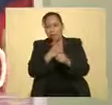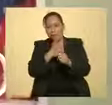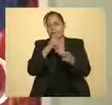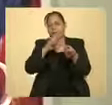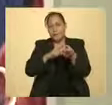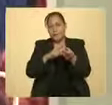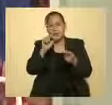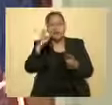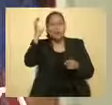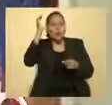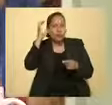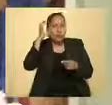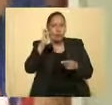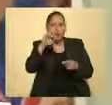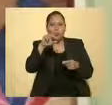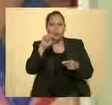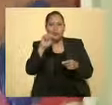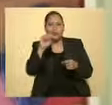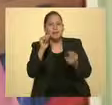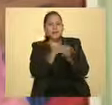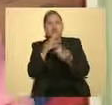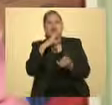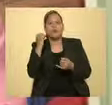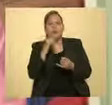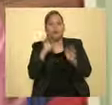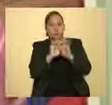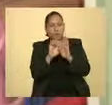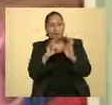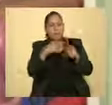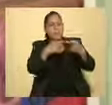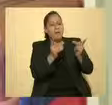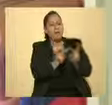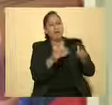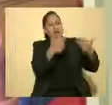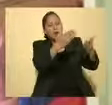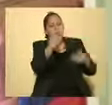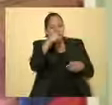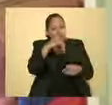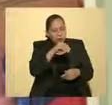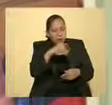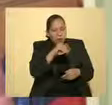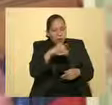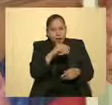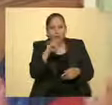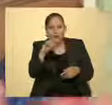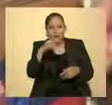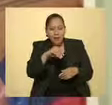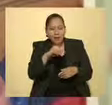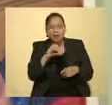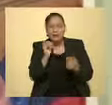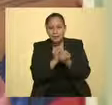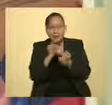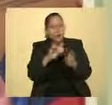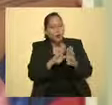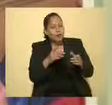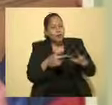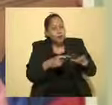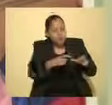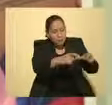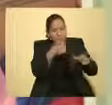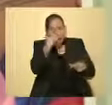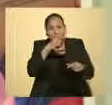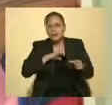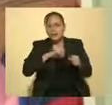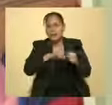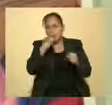creo, Condesa. La Condesa, sí. Y la Roma. Hasta, ¿no?, les ponen su platito afuera, ¿no?, para que tomen agüita. Exacto. Sí, sus botanas especiales para las